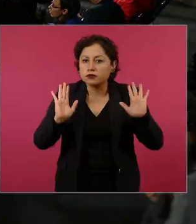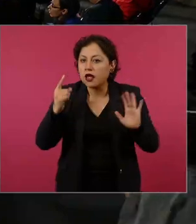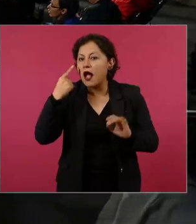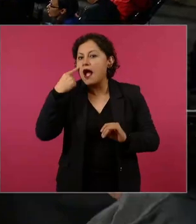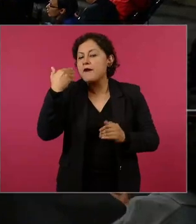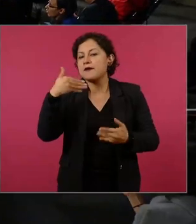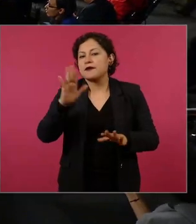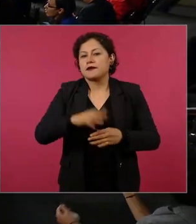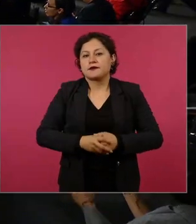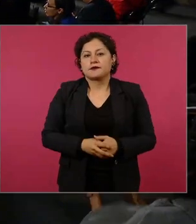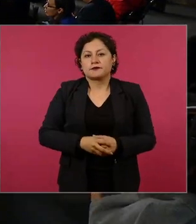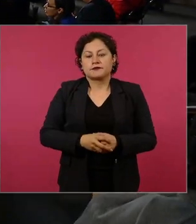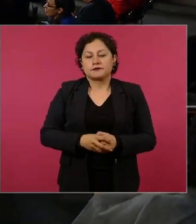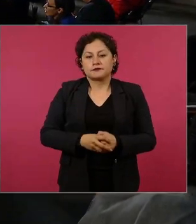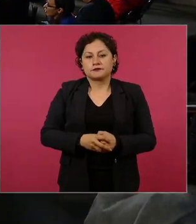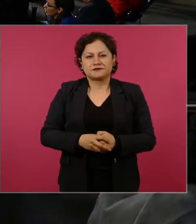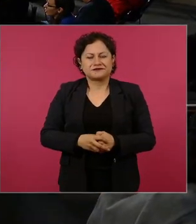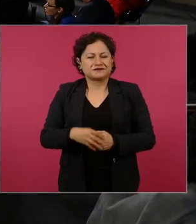¿Eh?